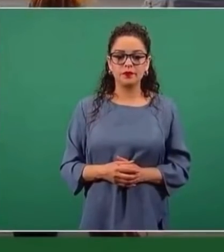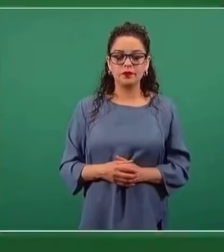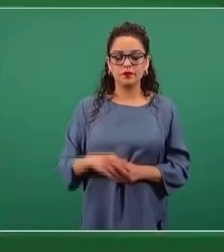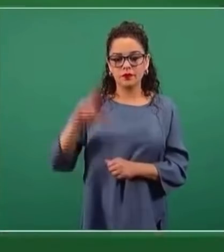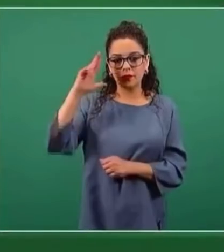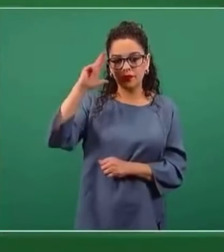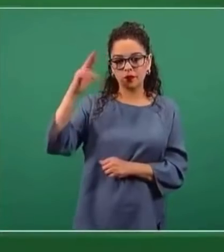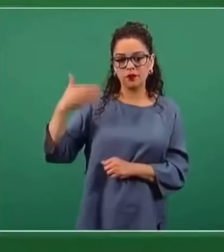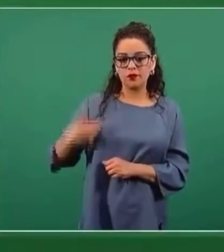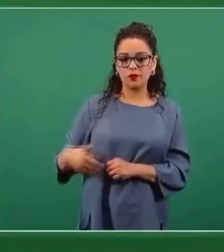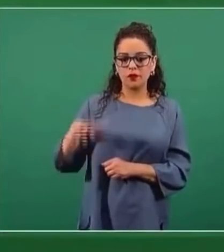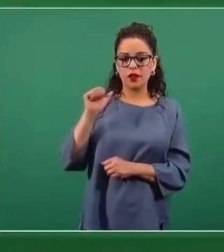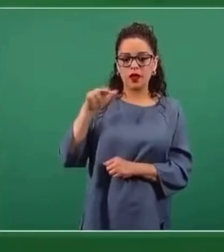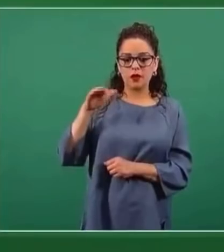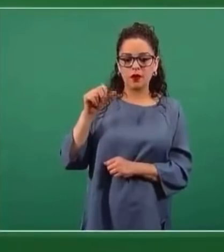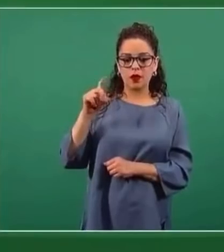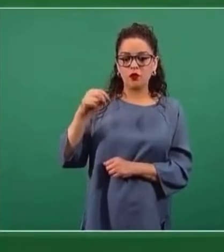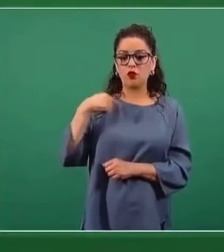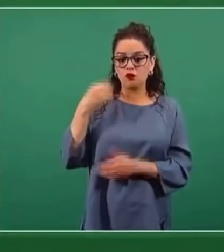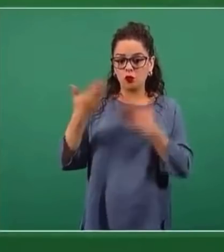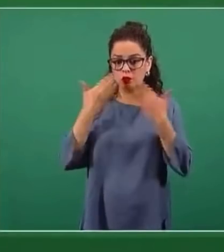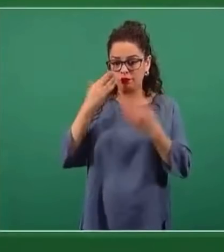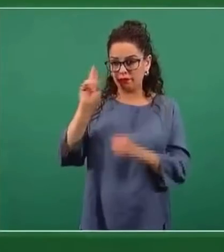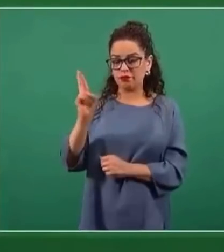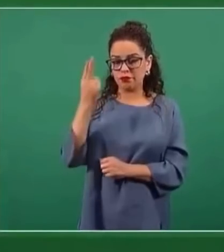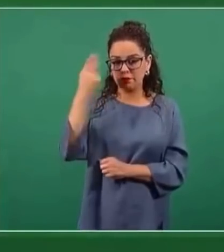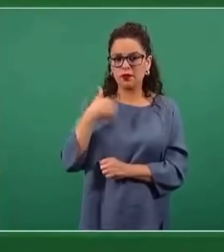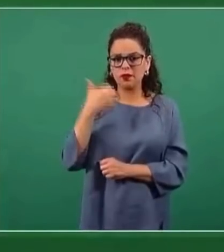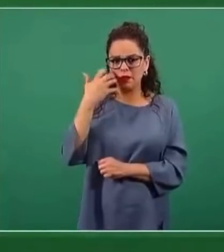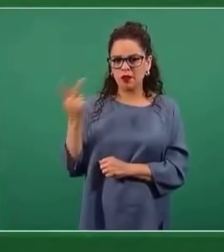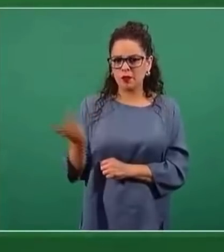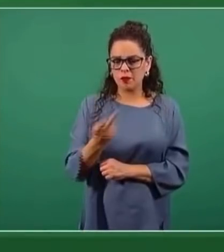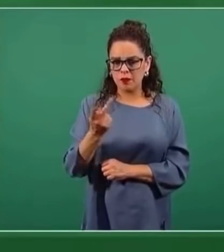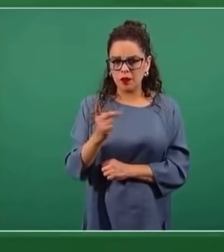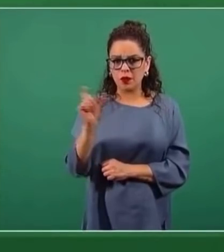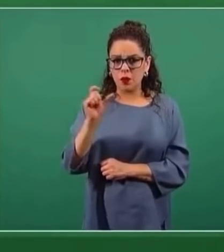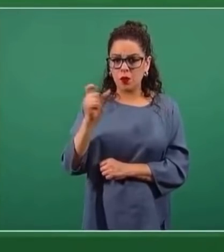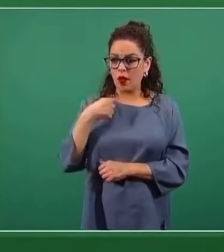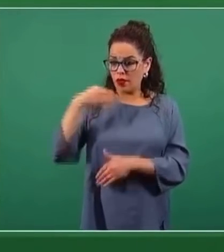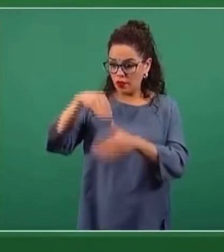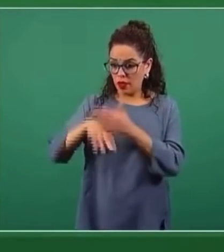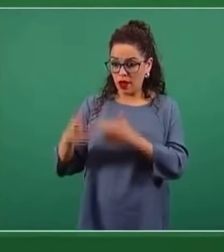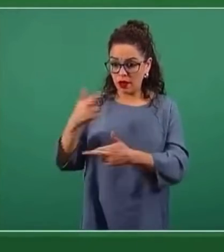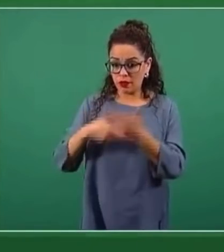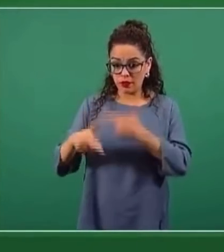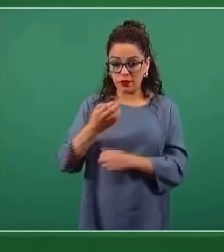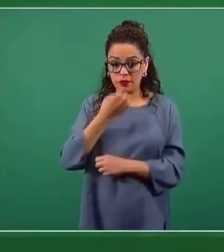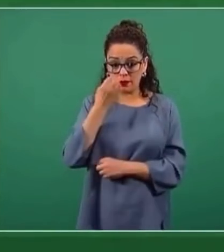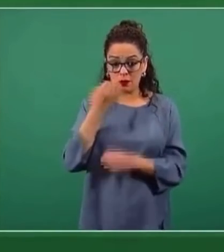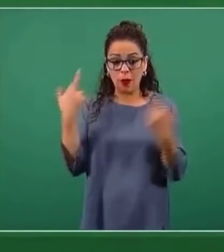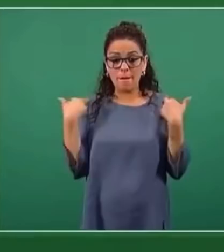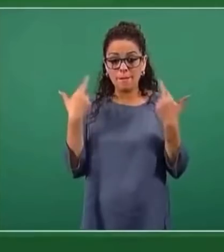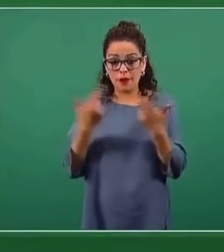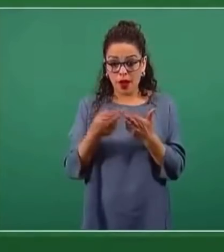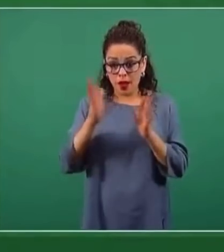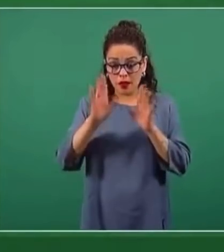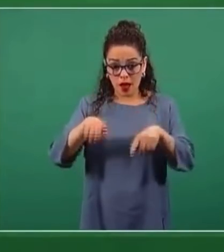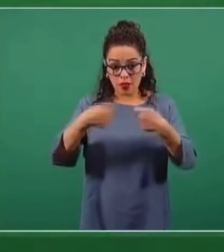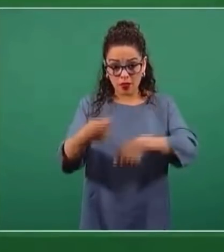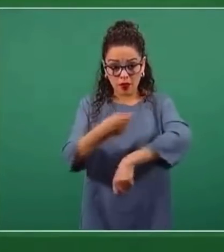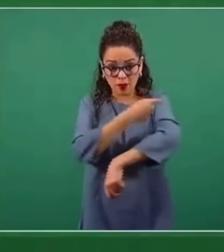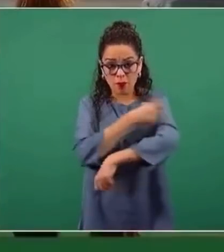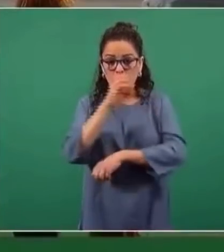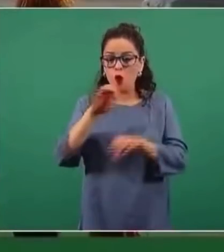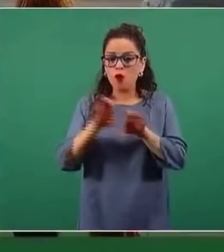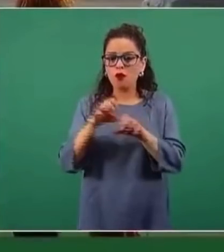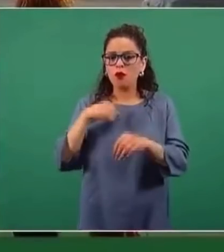Hola, yo soy Armando, estudiante universitario, y tengo una pregunta. Cuando regrese a clases, ¿los maestros estarán vacunados o cómo podré evitar contagiarme y